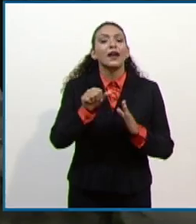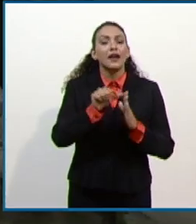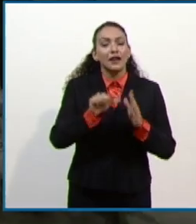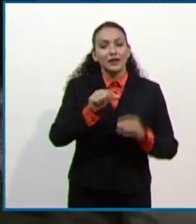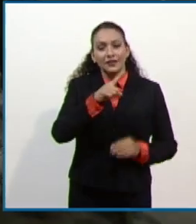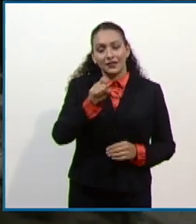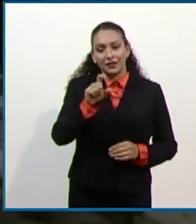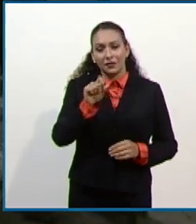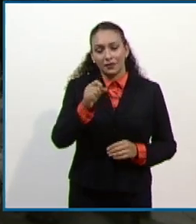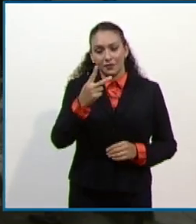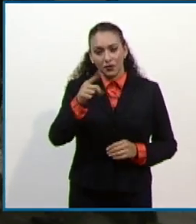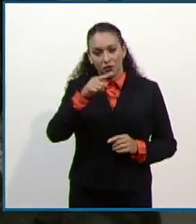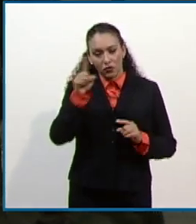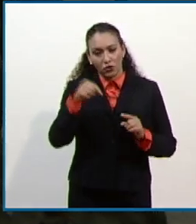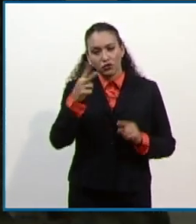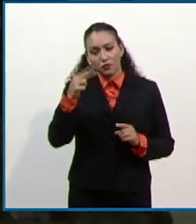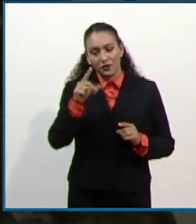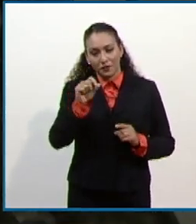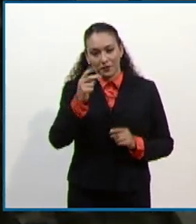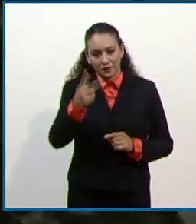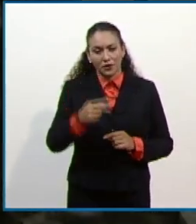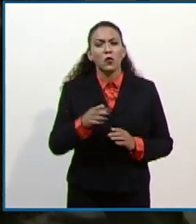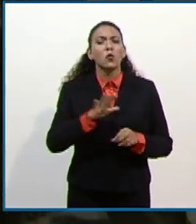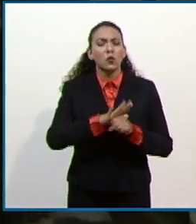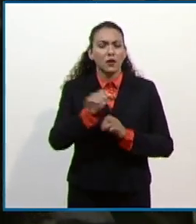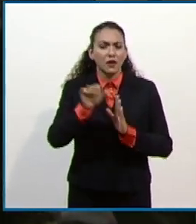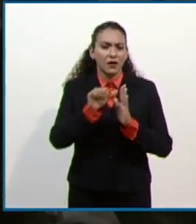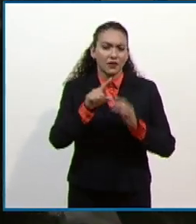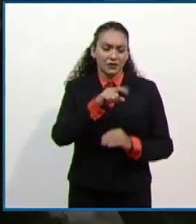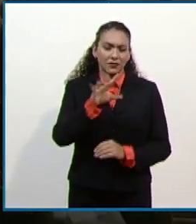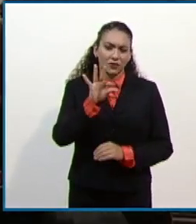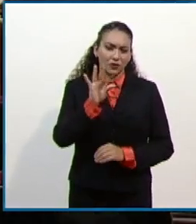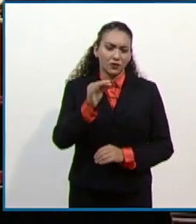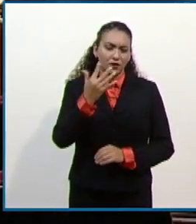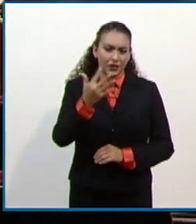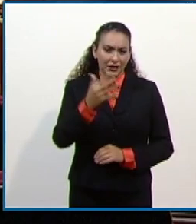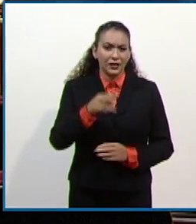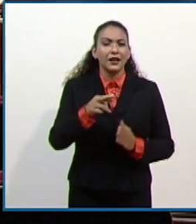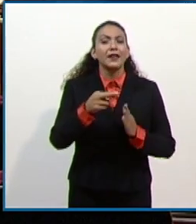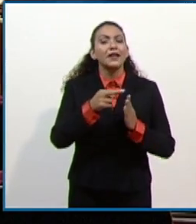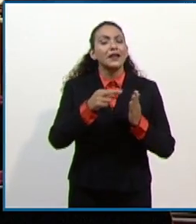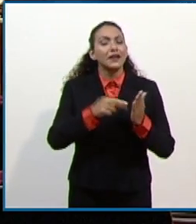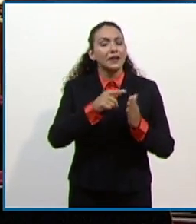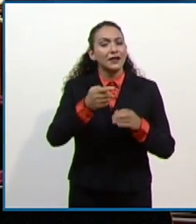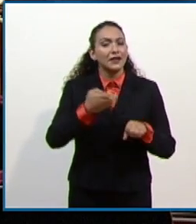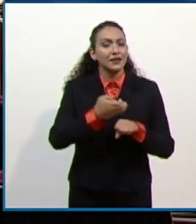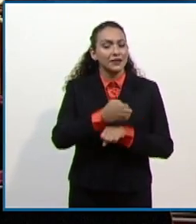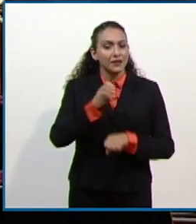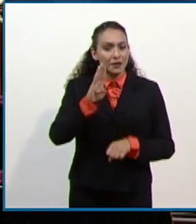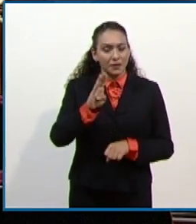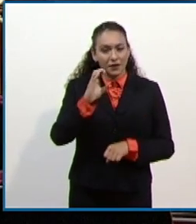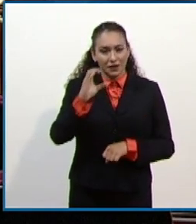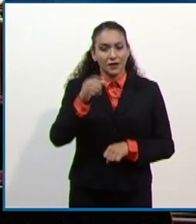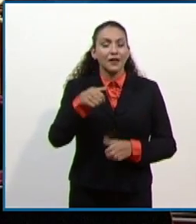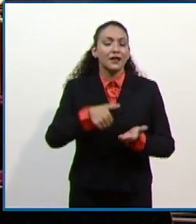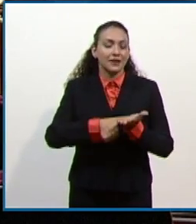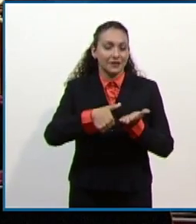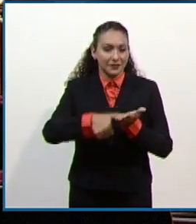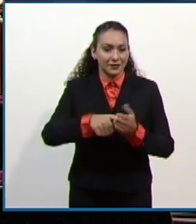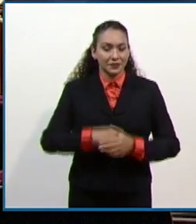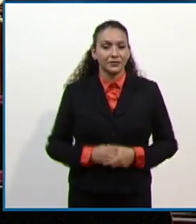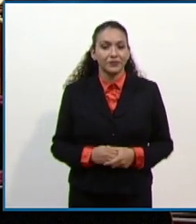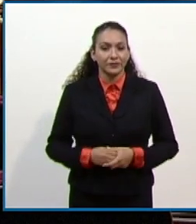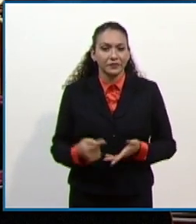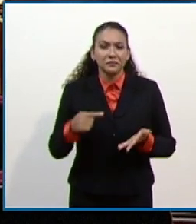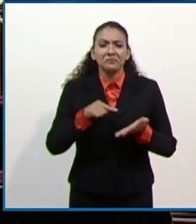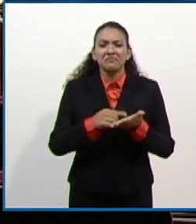114/2022, en la que invalidó la fracción cuarta del artículo 145 del Código Civil del Estado de Baja California Sur. La disposición